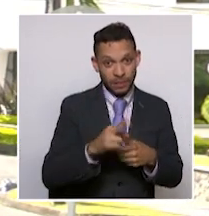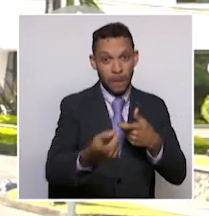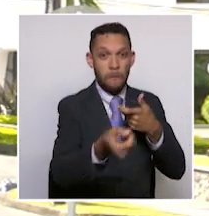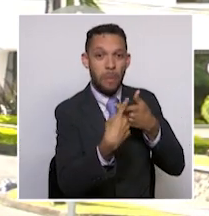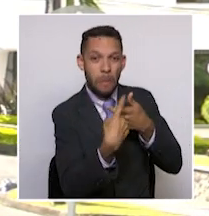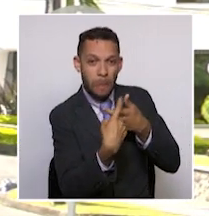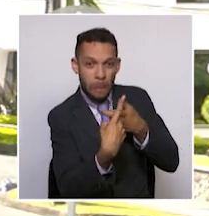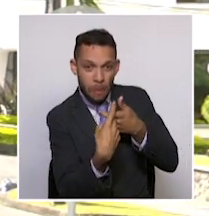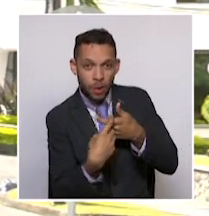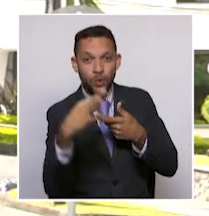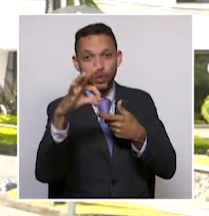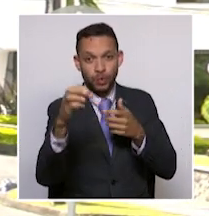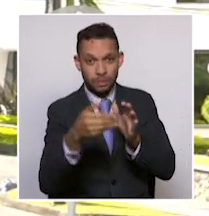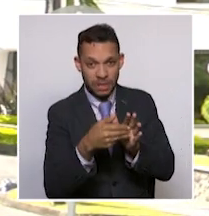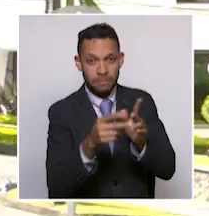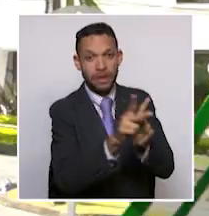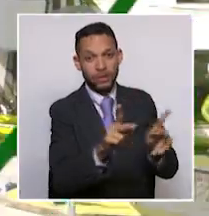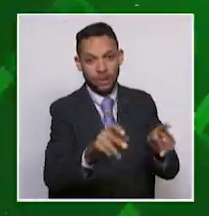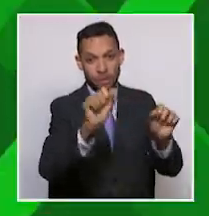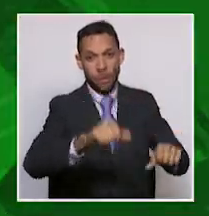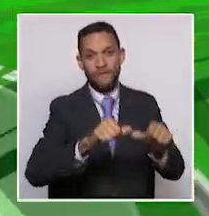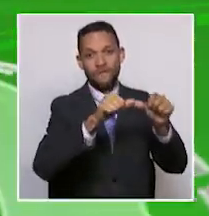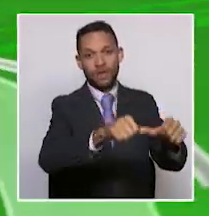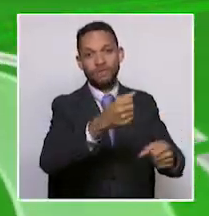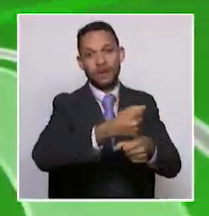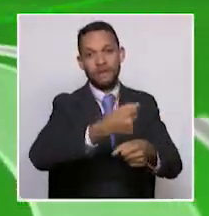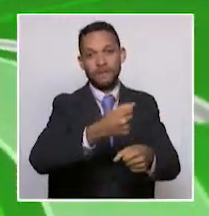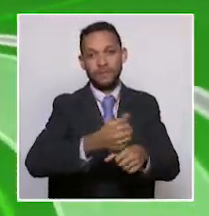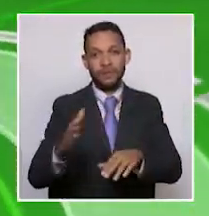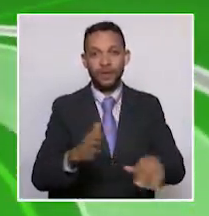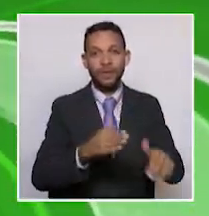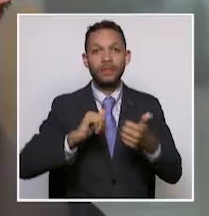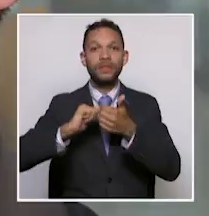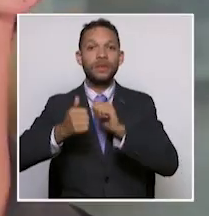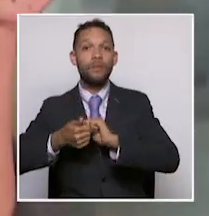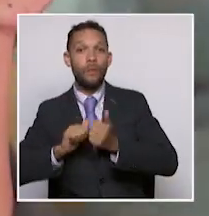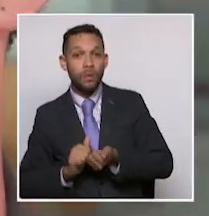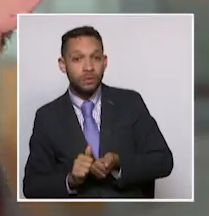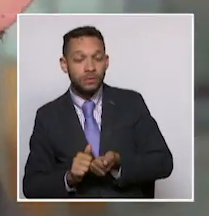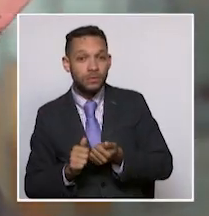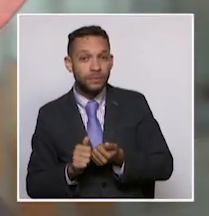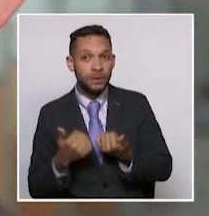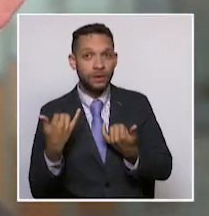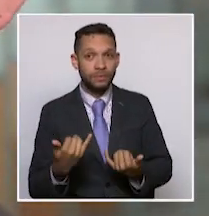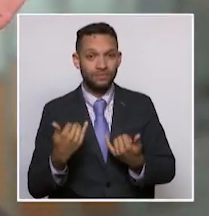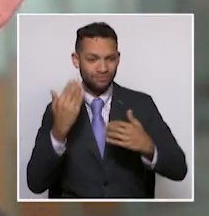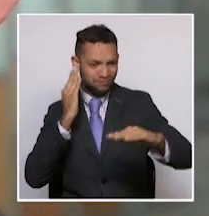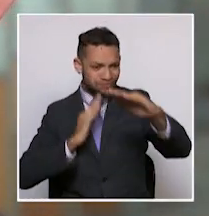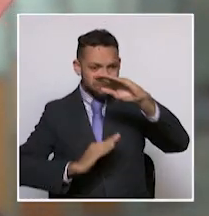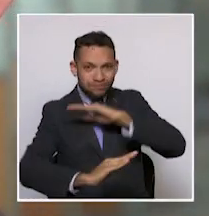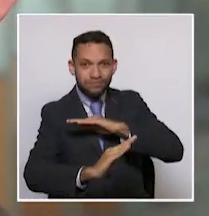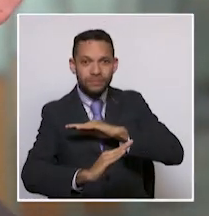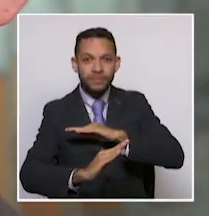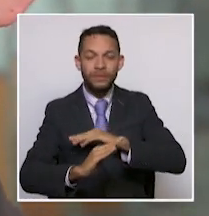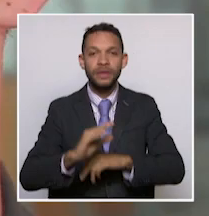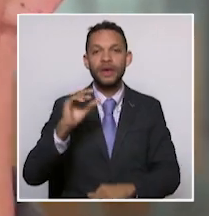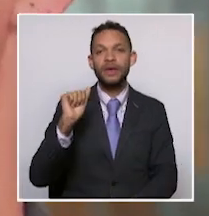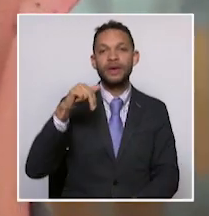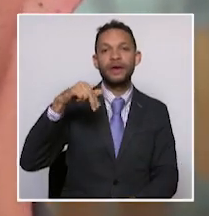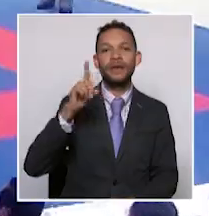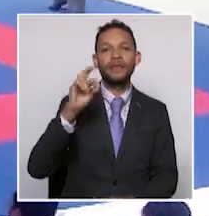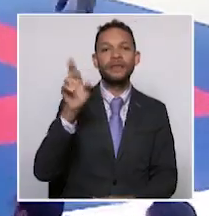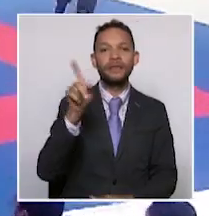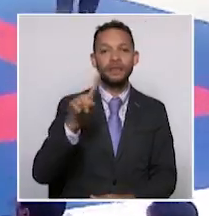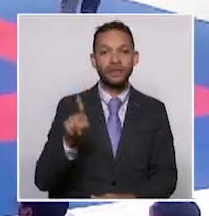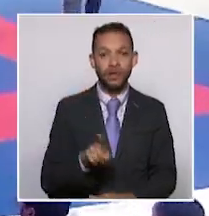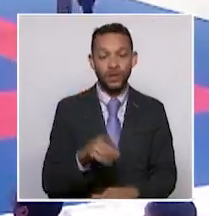8.000 nuevos empleos para el departamento. Y en los deportes, el karateca manizaleño Andrés Felipe Rendón es